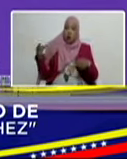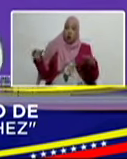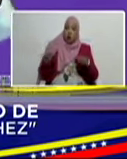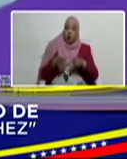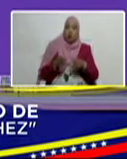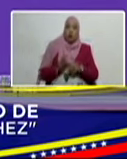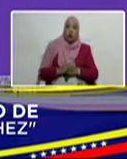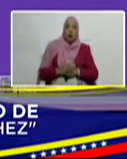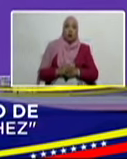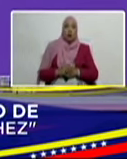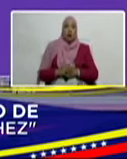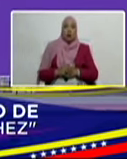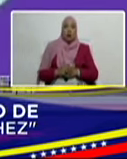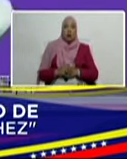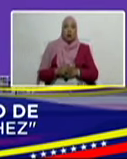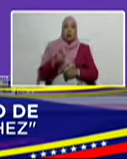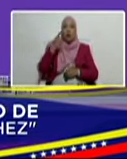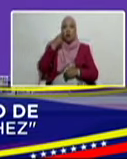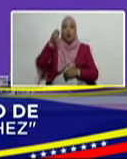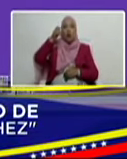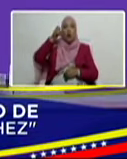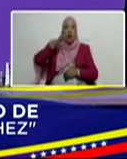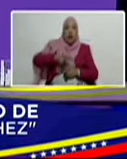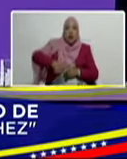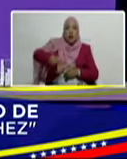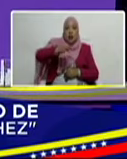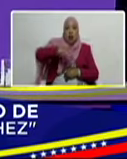Ahí viene la gente de Calabozo, mira, del llano.